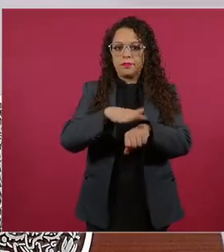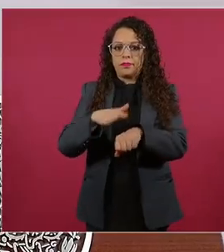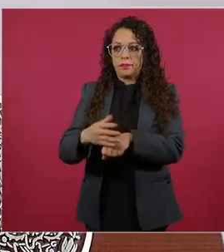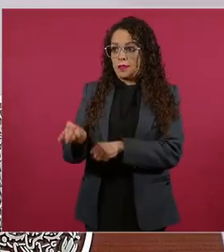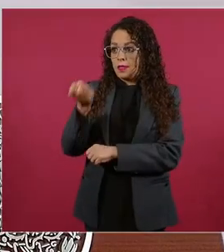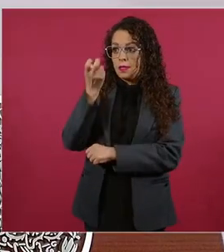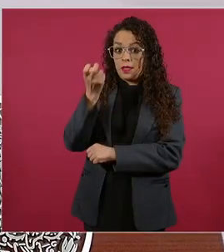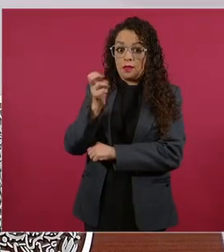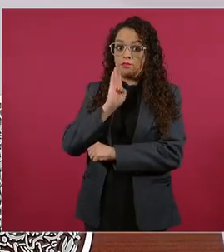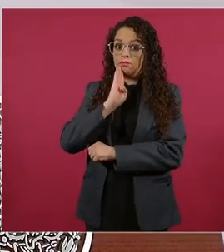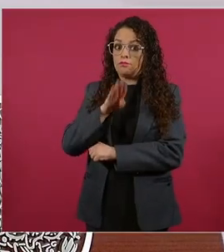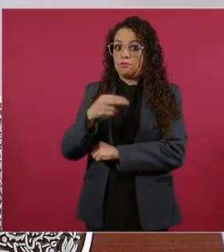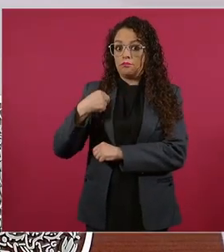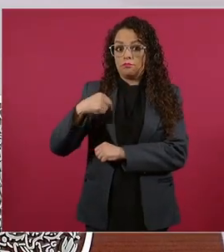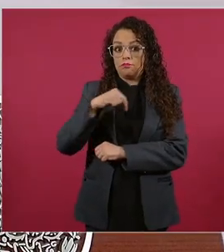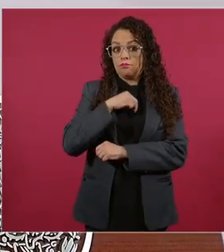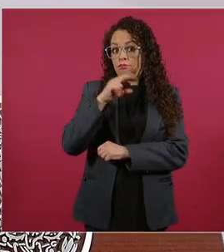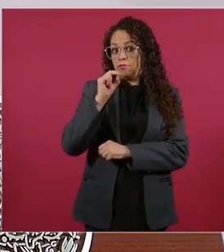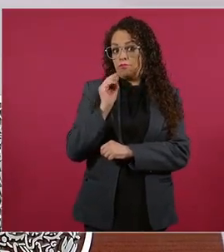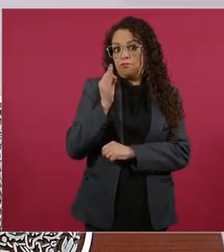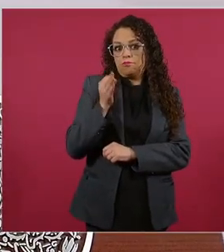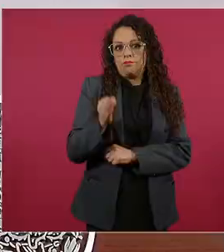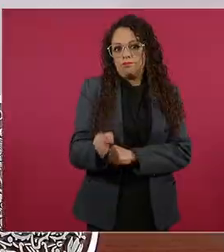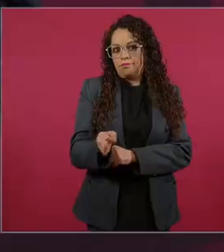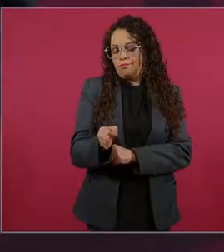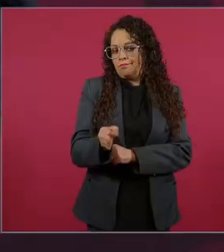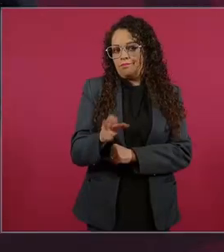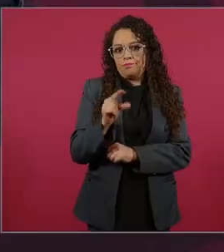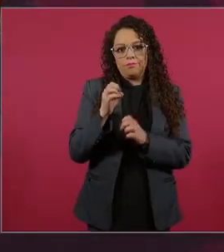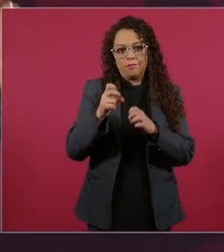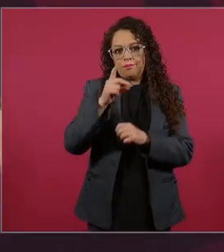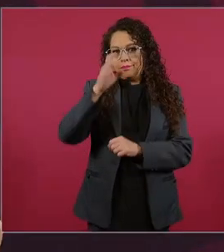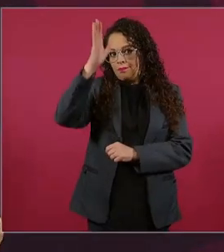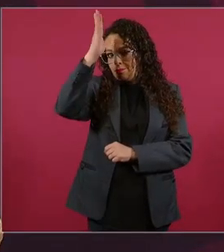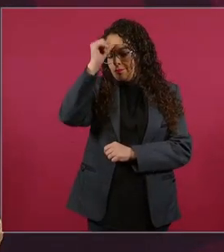sea como sea, porque no sabíamos,